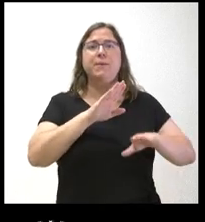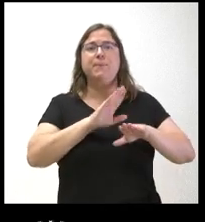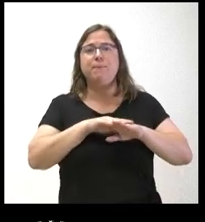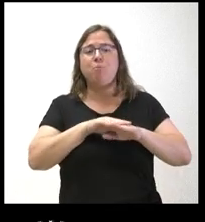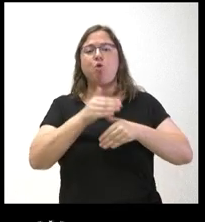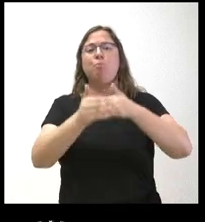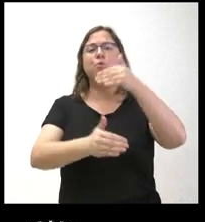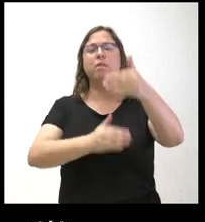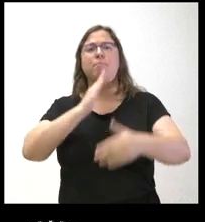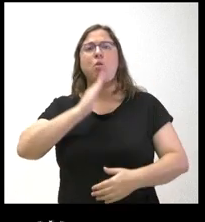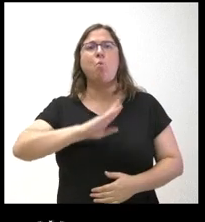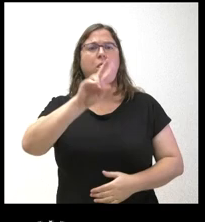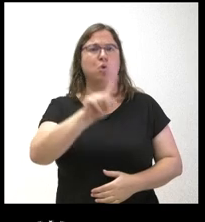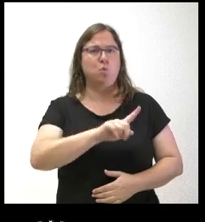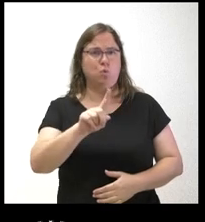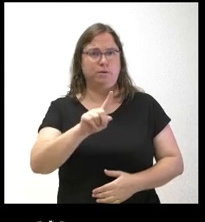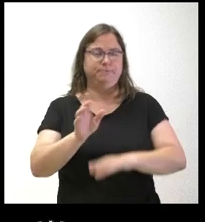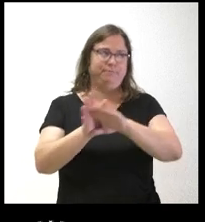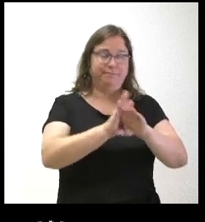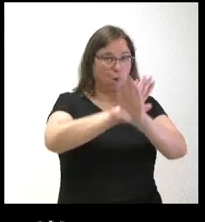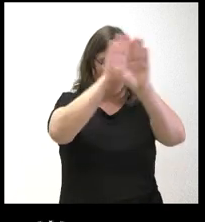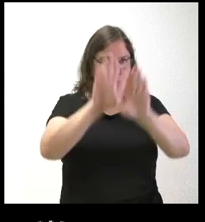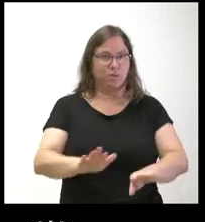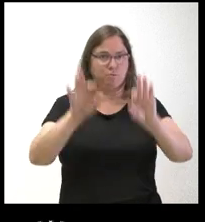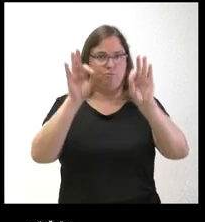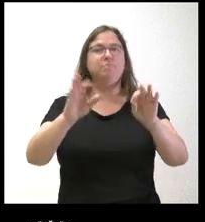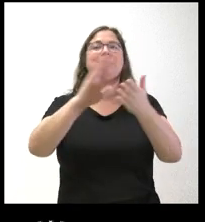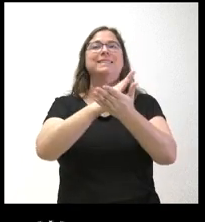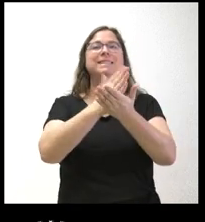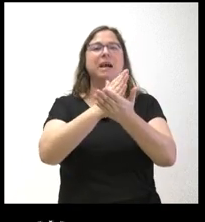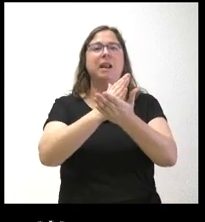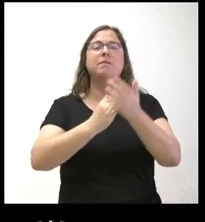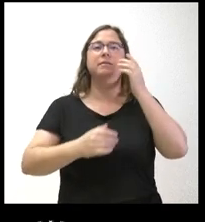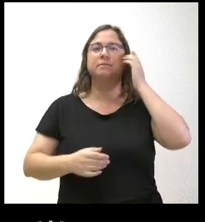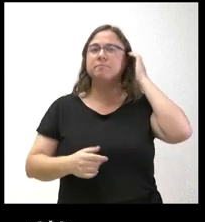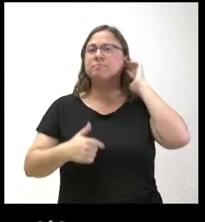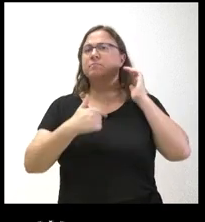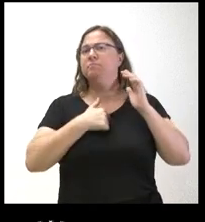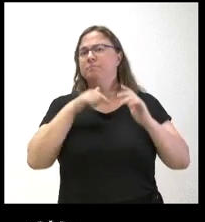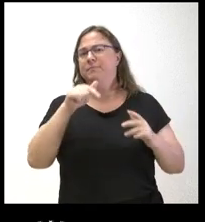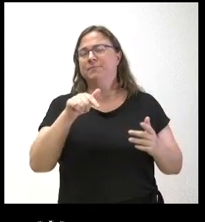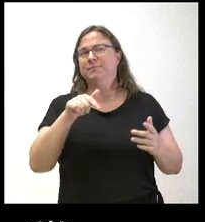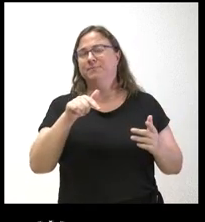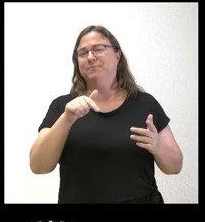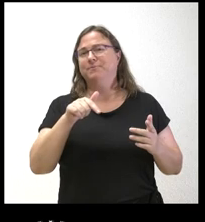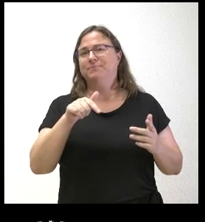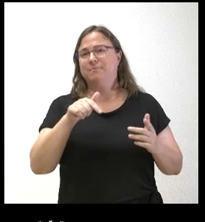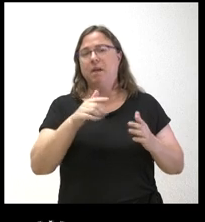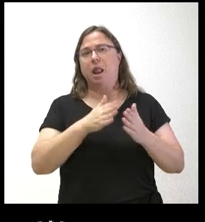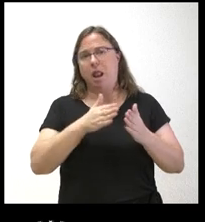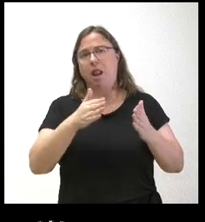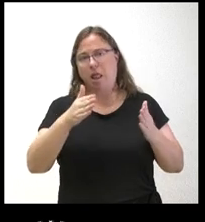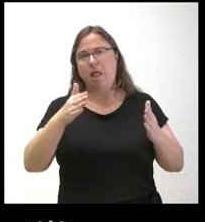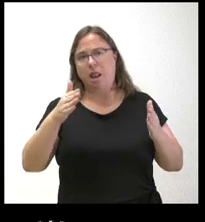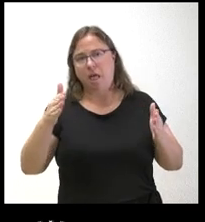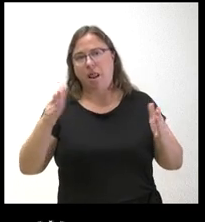con el procedimiento adecuado y sobre el ser la ya lo último como se está dilatando la cuestión